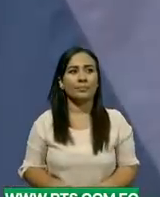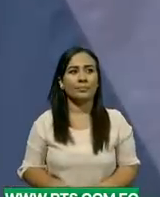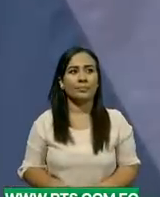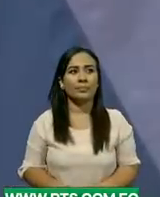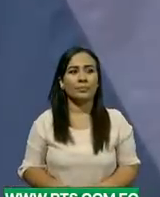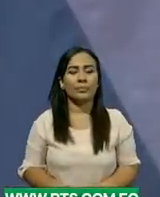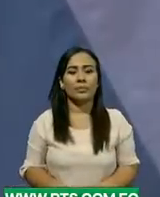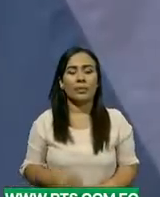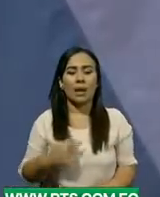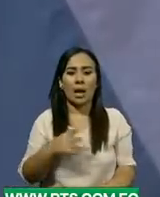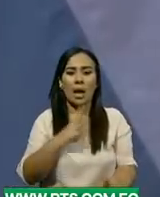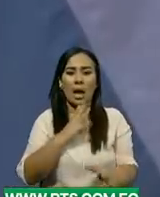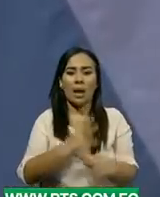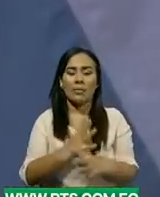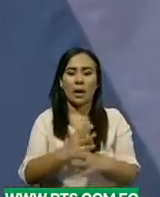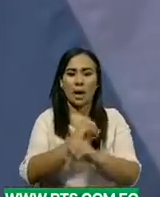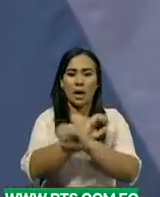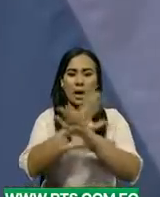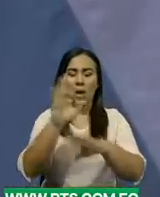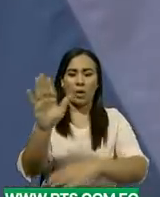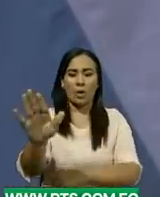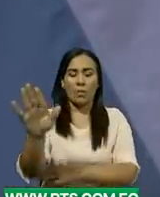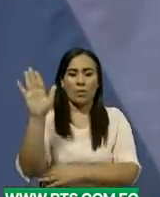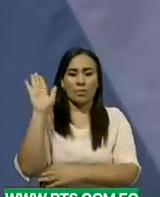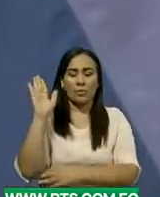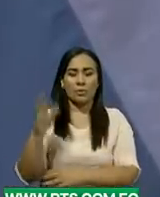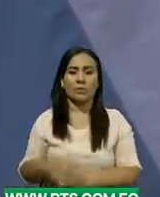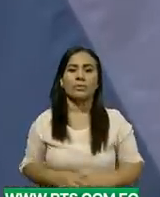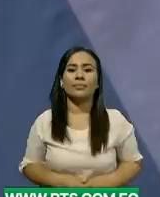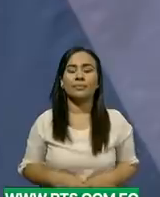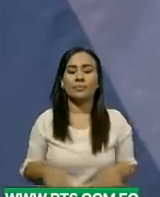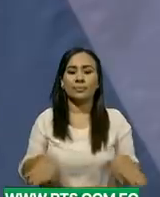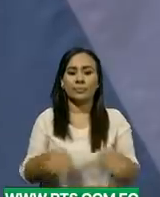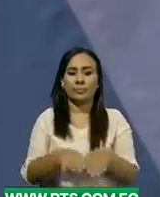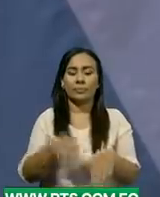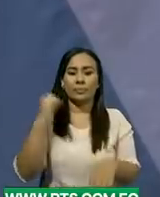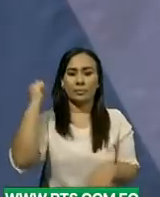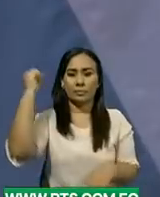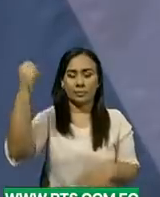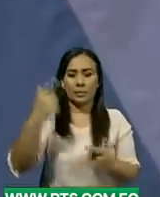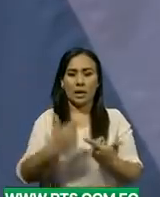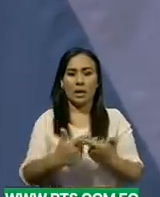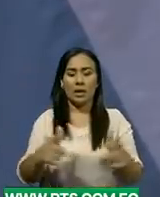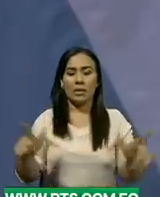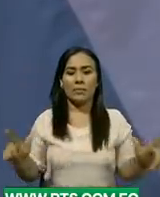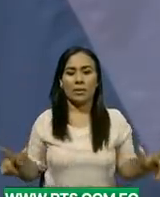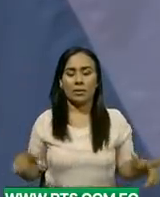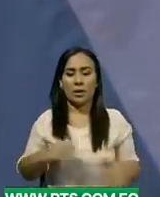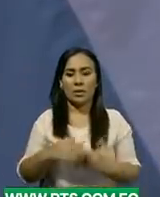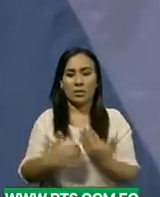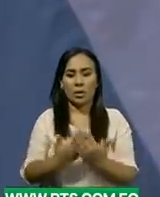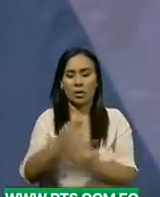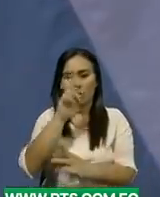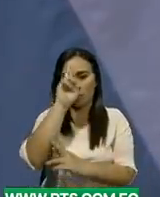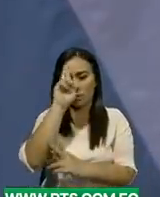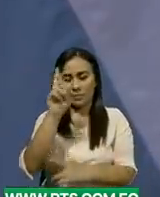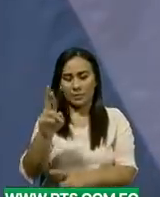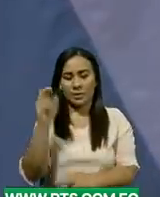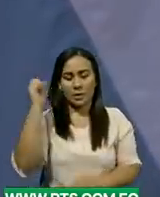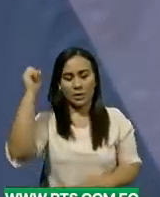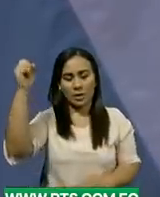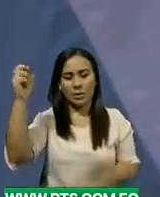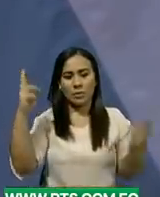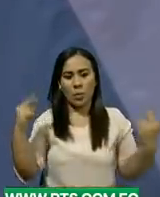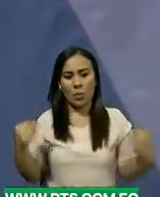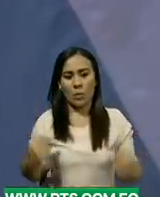va a tener un firme y claro compromiso con la democracia, con las libertades y con el respeto a los derechos